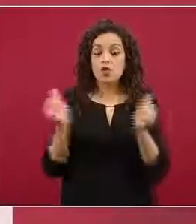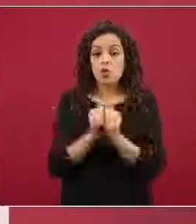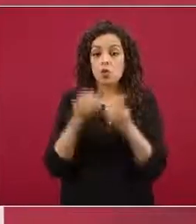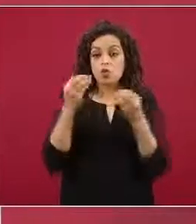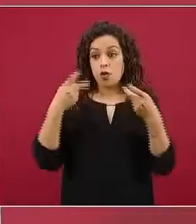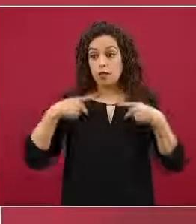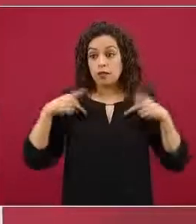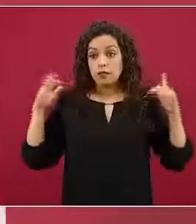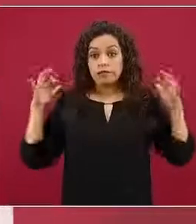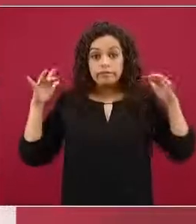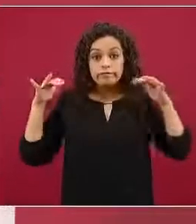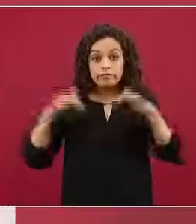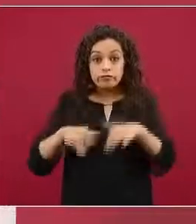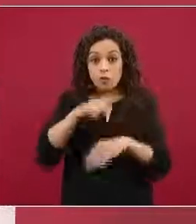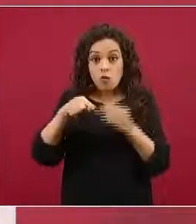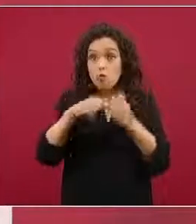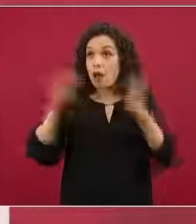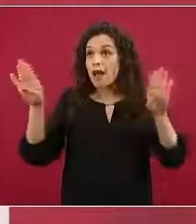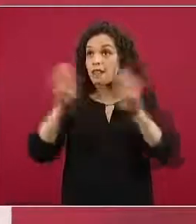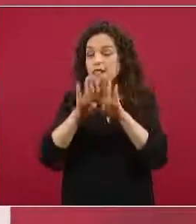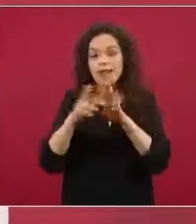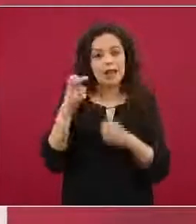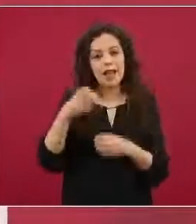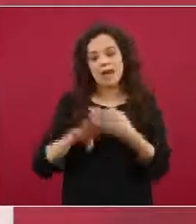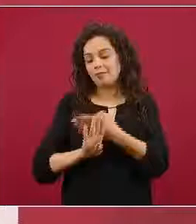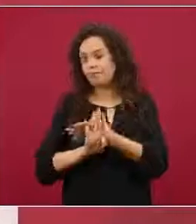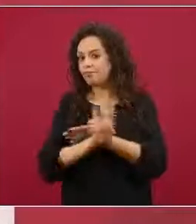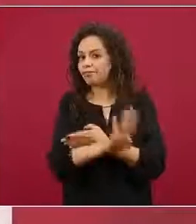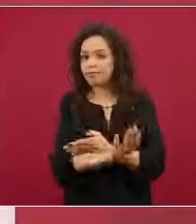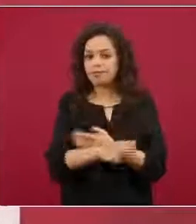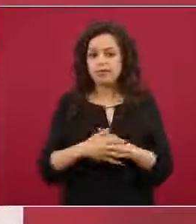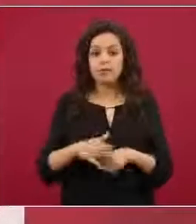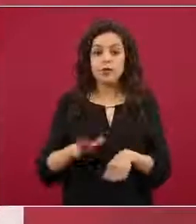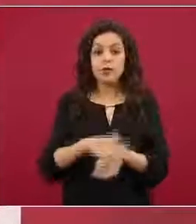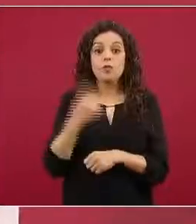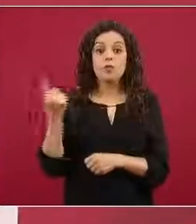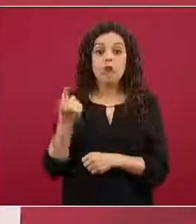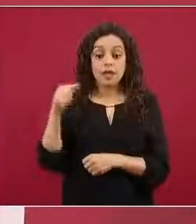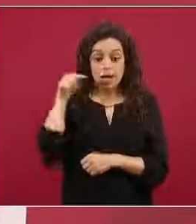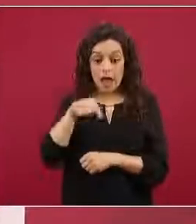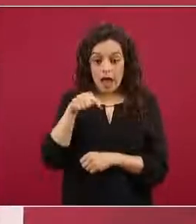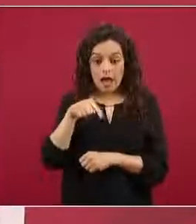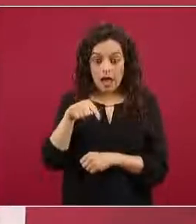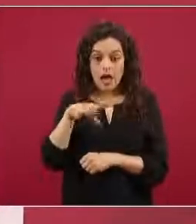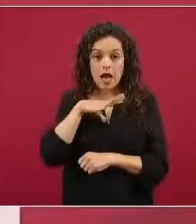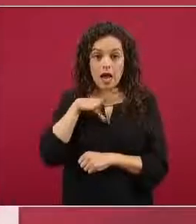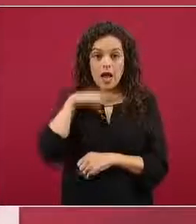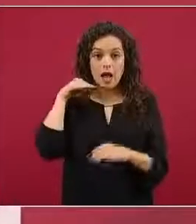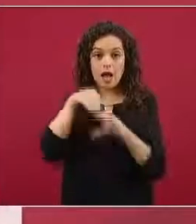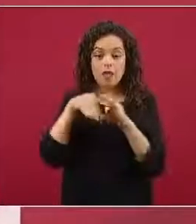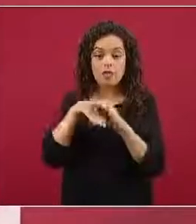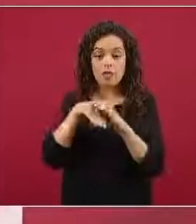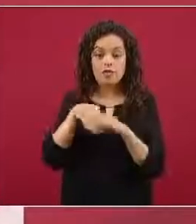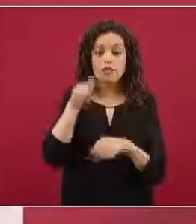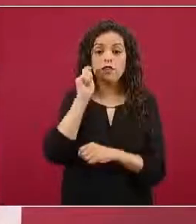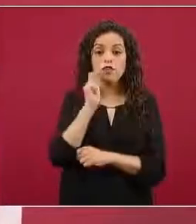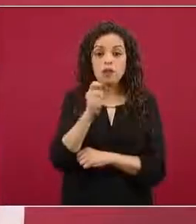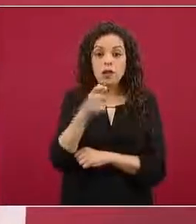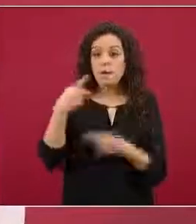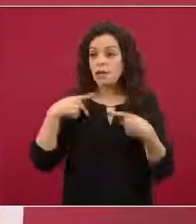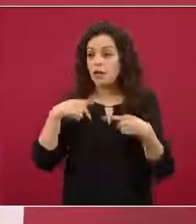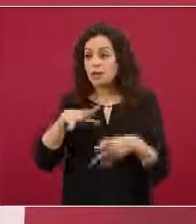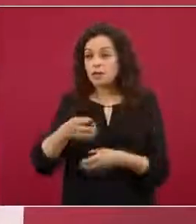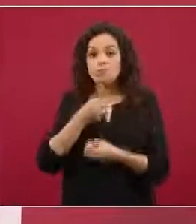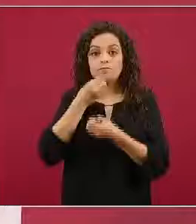aglomerados, y porque esto lo que hace es concentrar los aerosoles que las